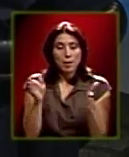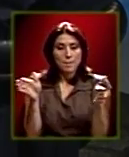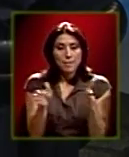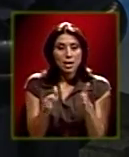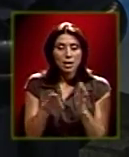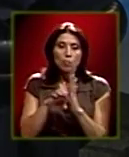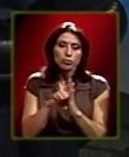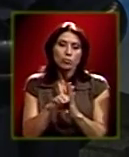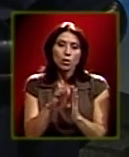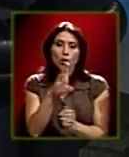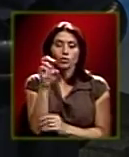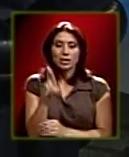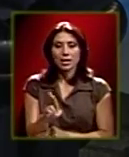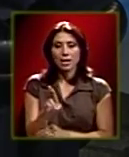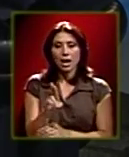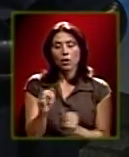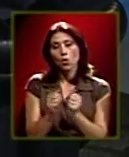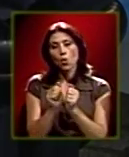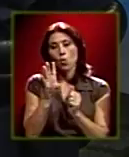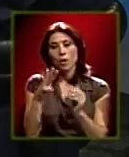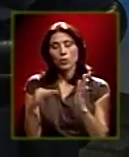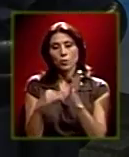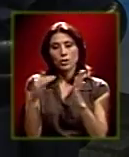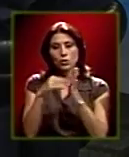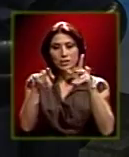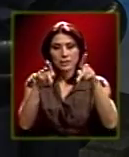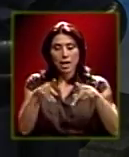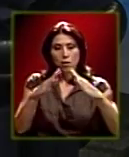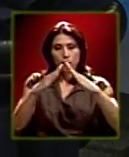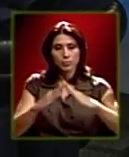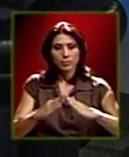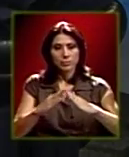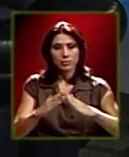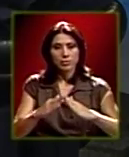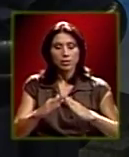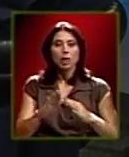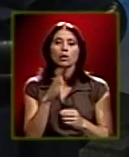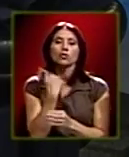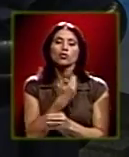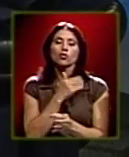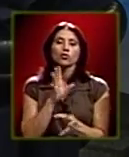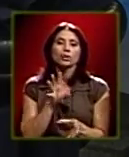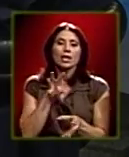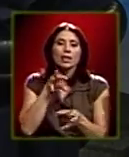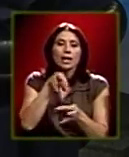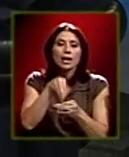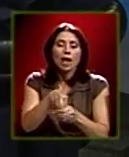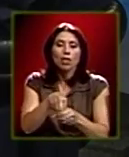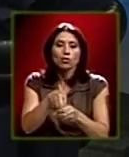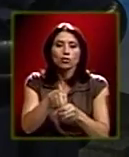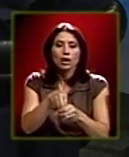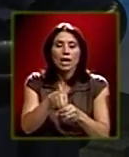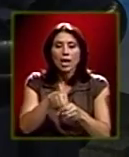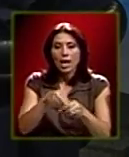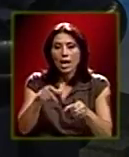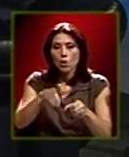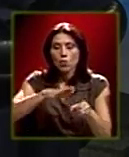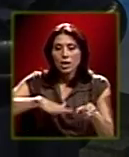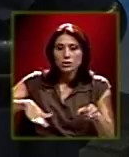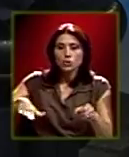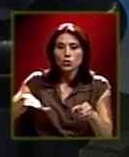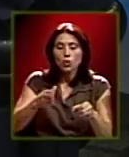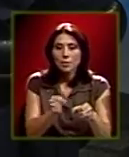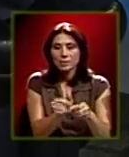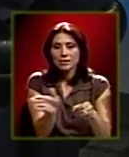Rica, de 4 millones de habitantes, el estar integrado en una zona económica mucho más amplia, porque no estamos hablando de un